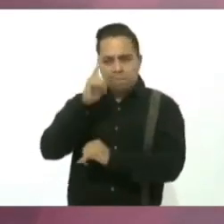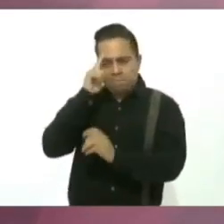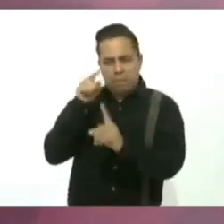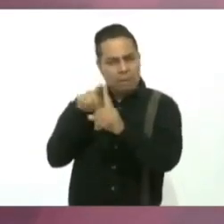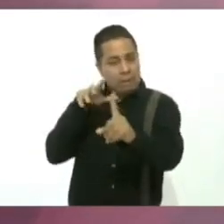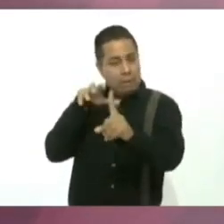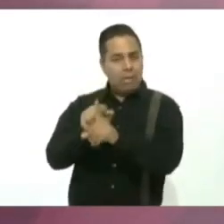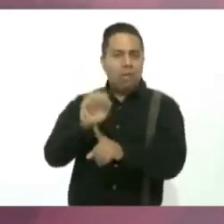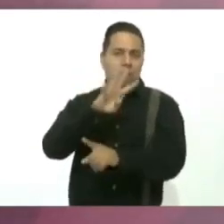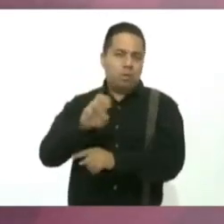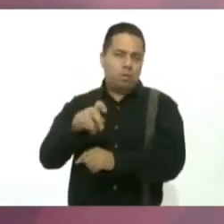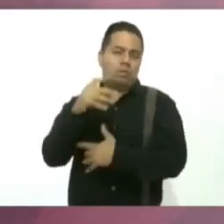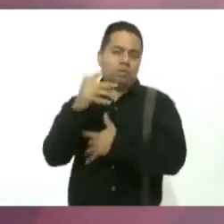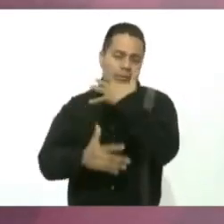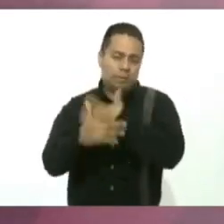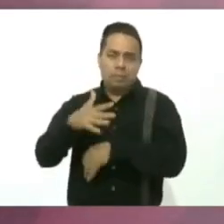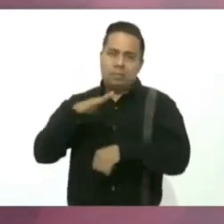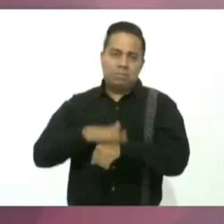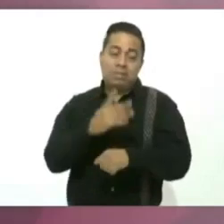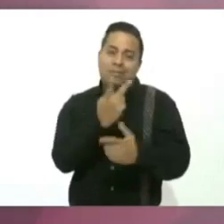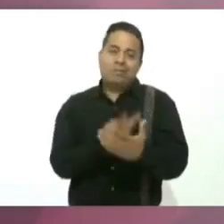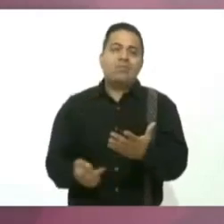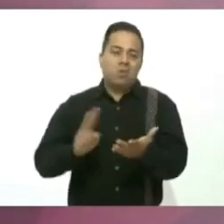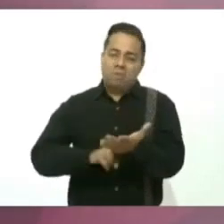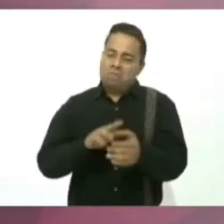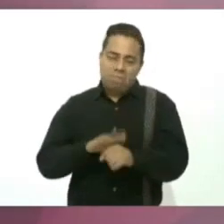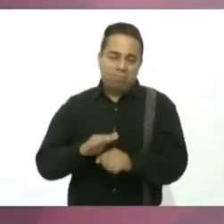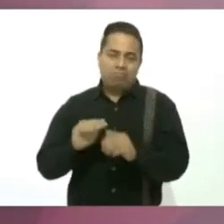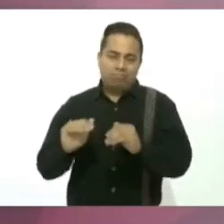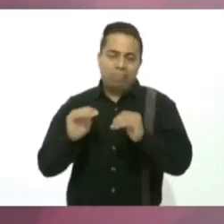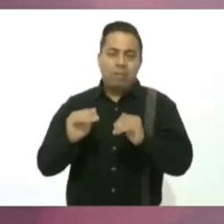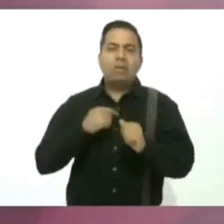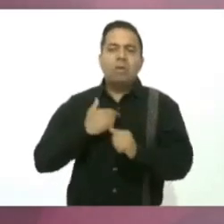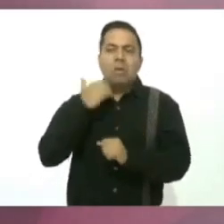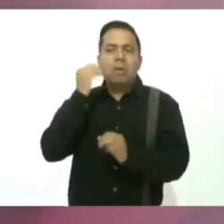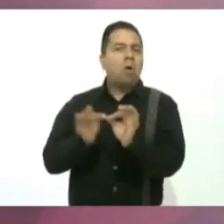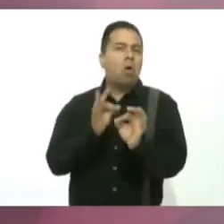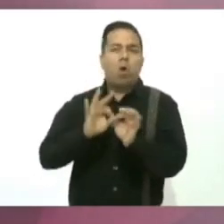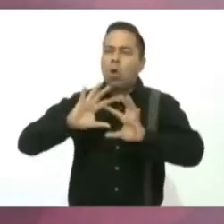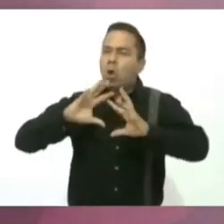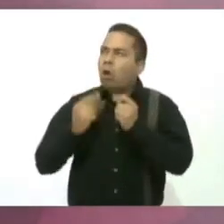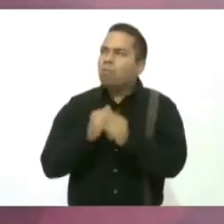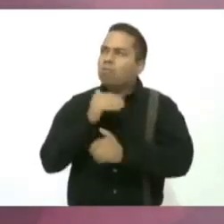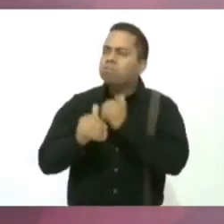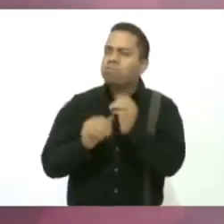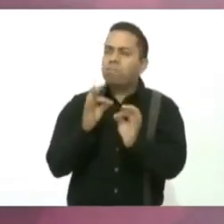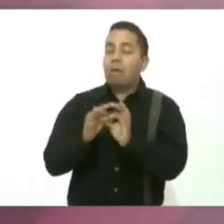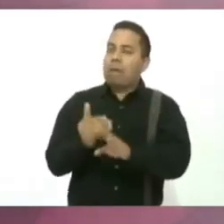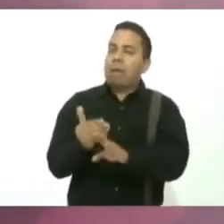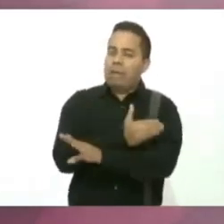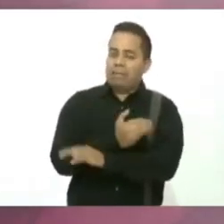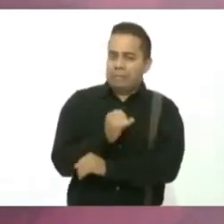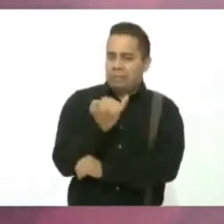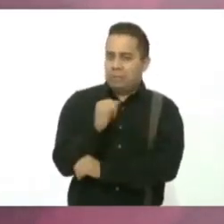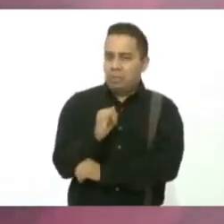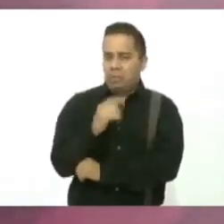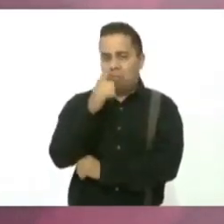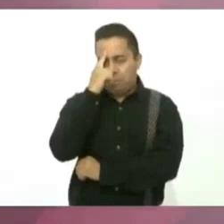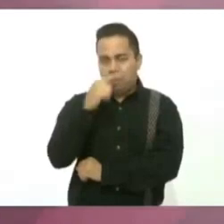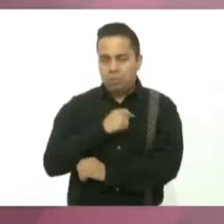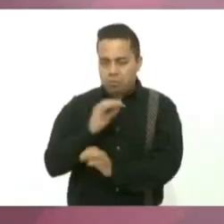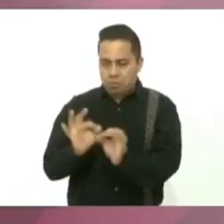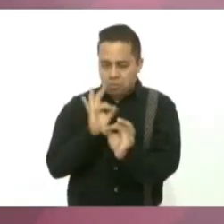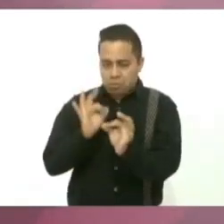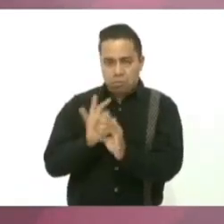de 415, más del doble. Y estimamos concluir la totalidad de los trabajos antes de junio para lograr la meta